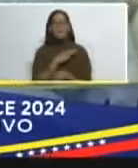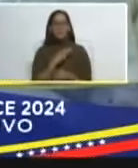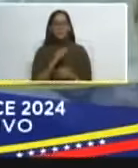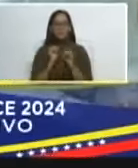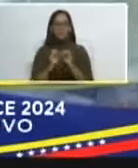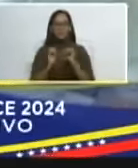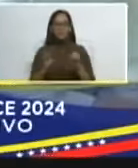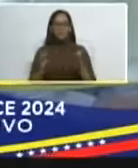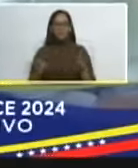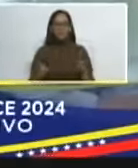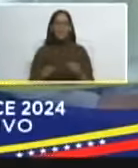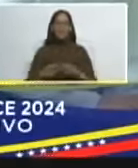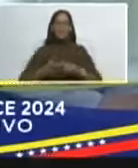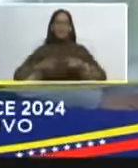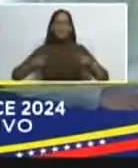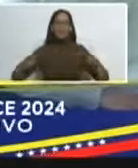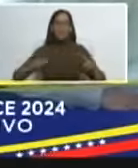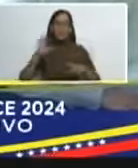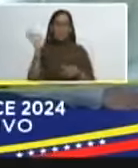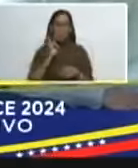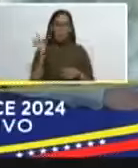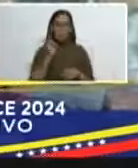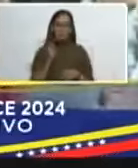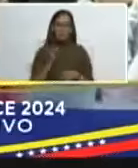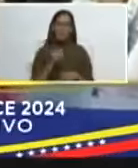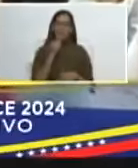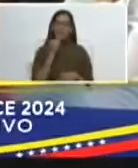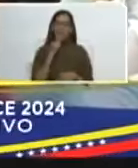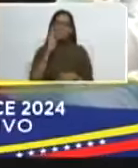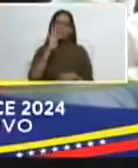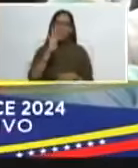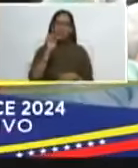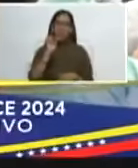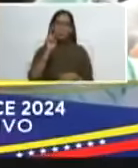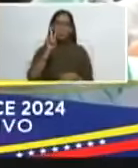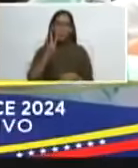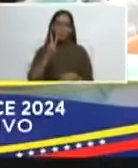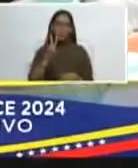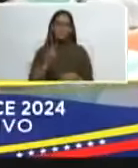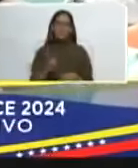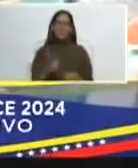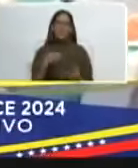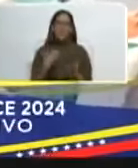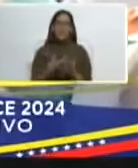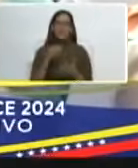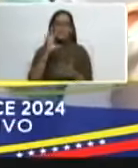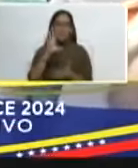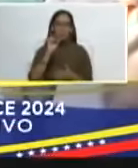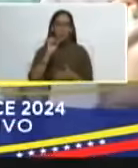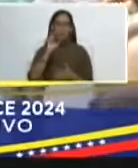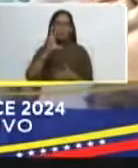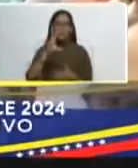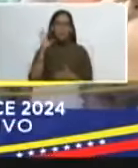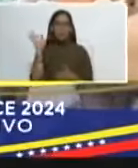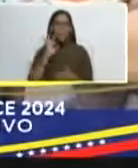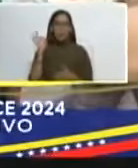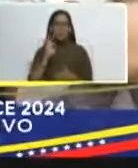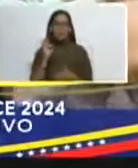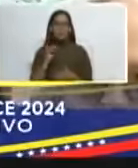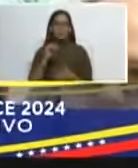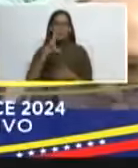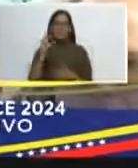una tasa de crecimiento promedio de casi 4.2 a 5.3%